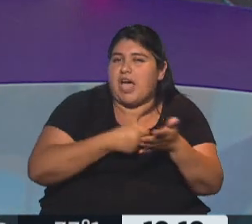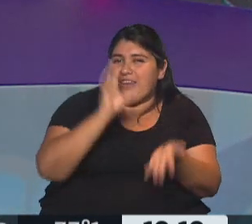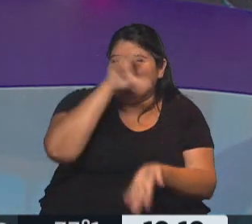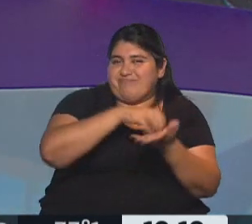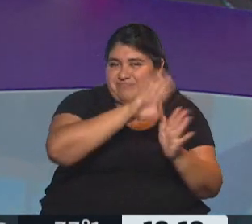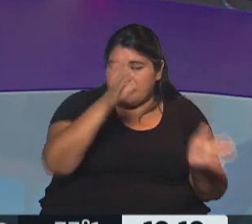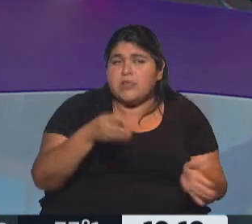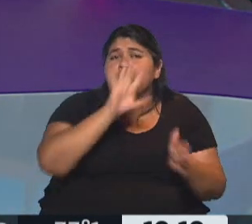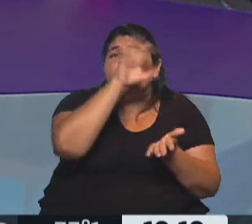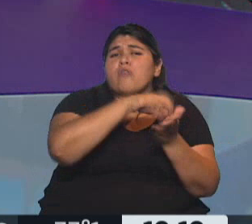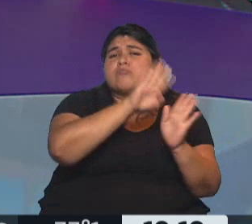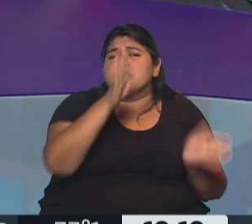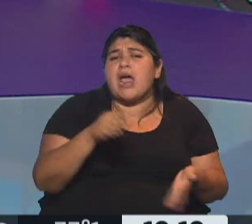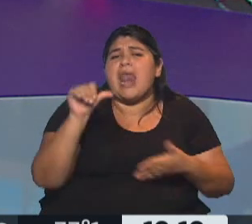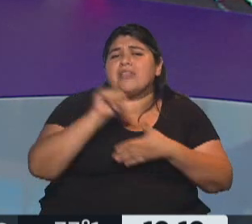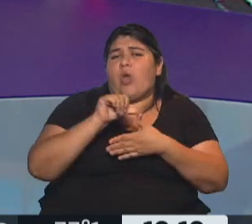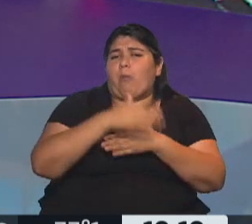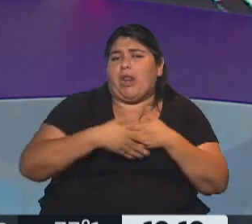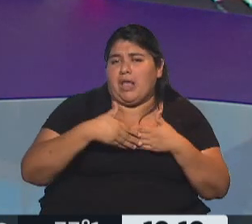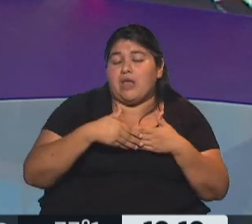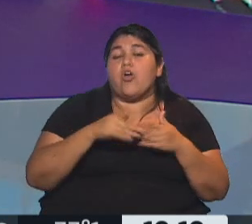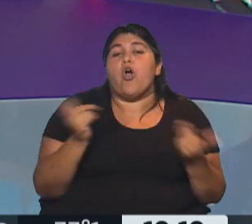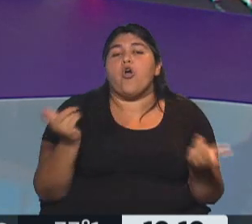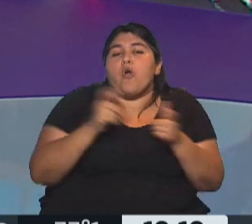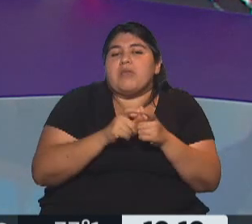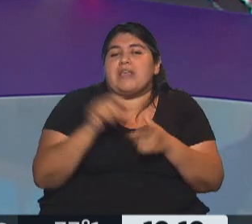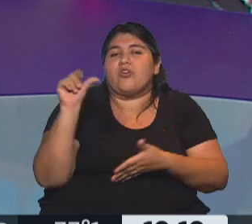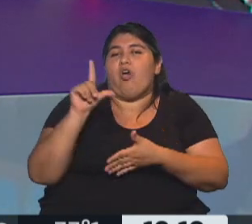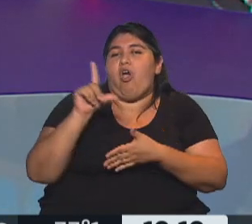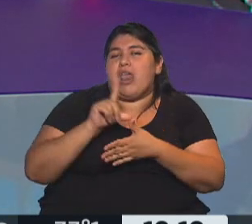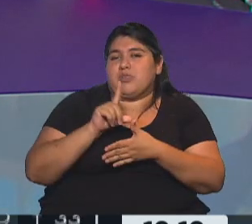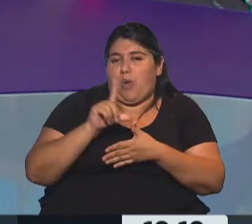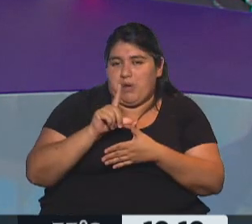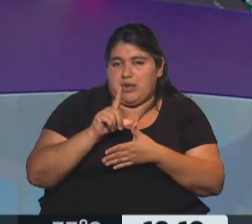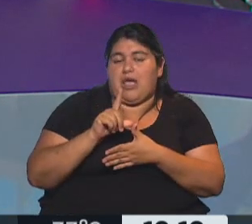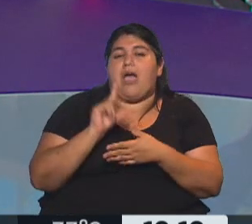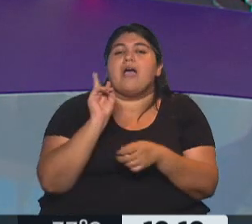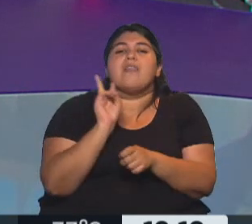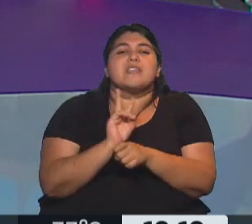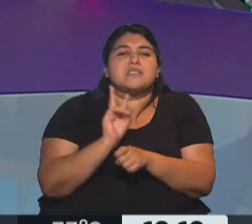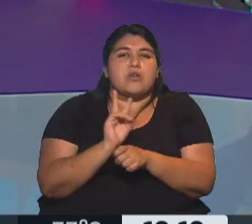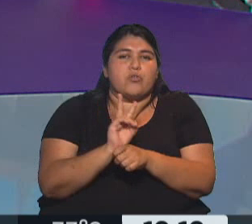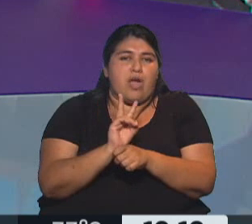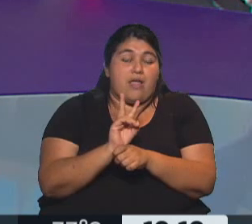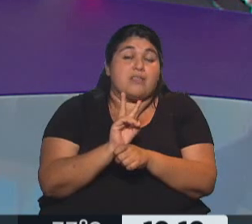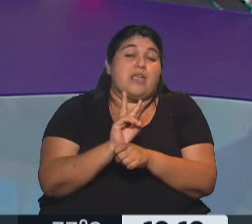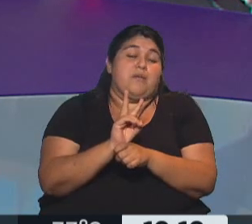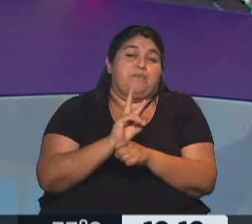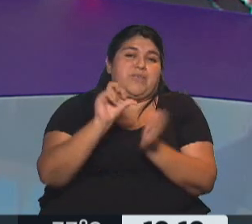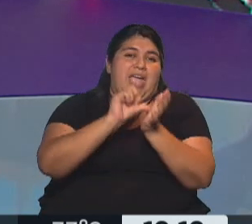de un organismo latinoamericano, el Comité Latinoamericano de Seguridad Interior, que fue